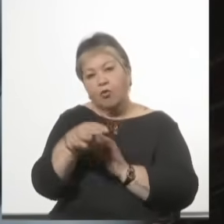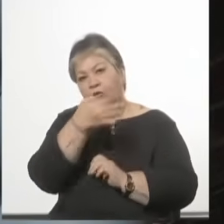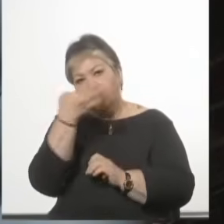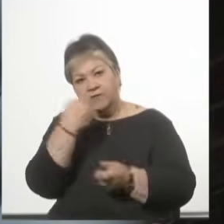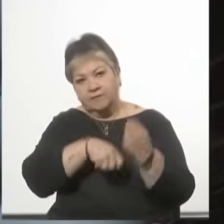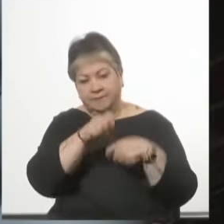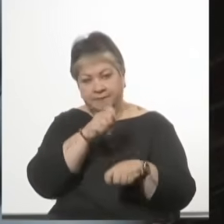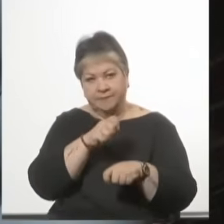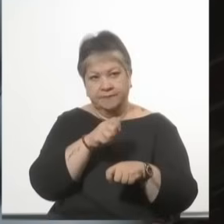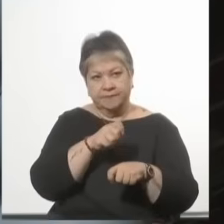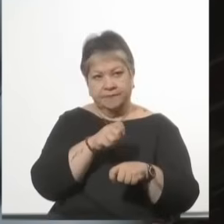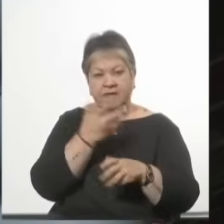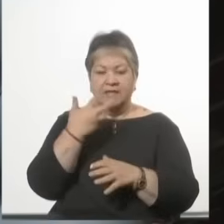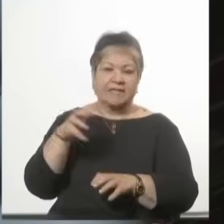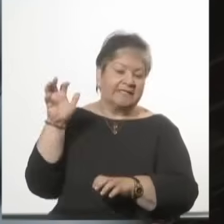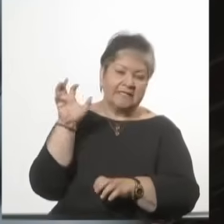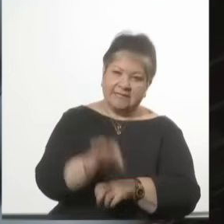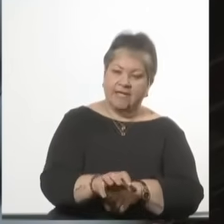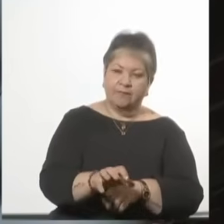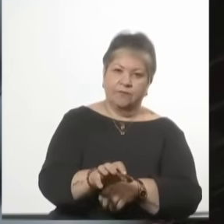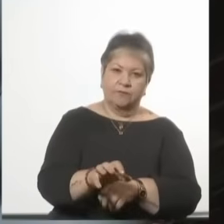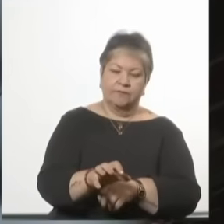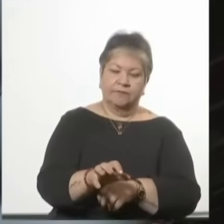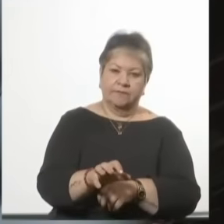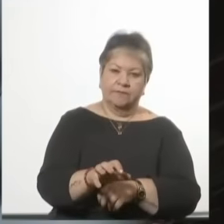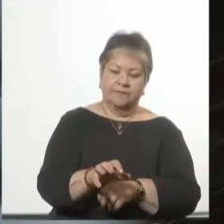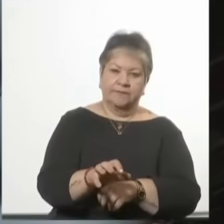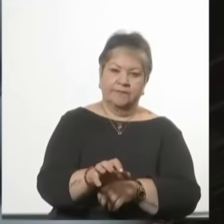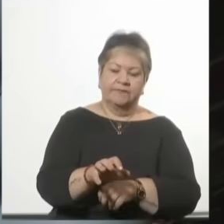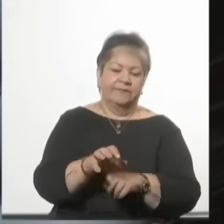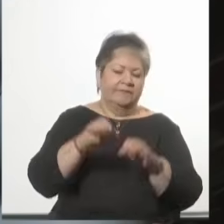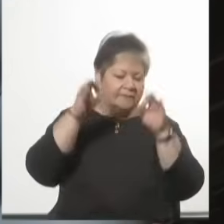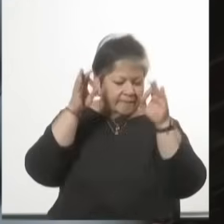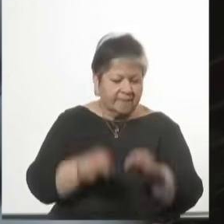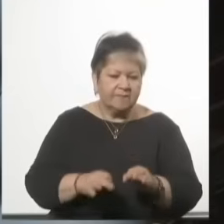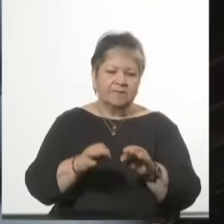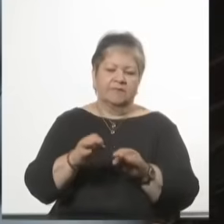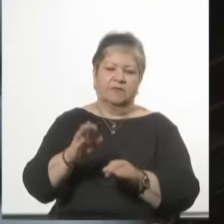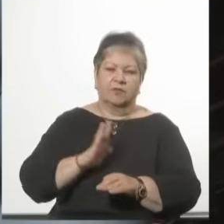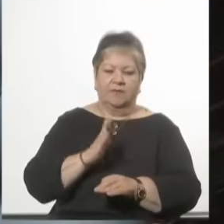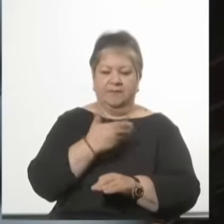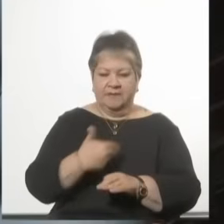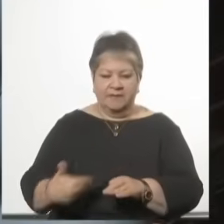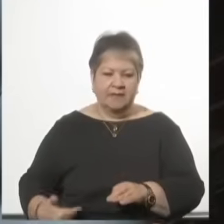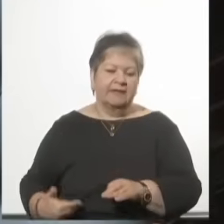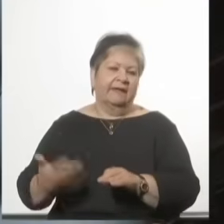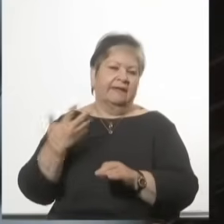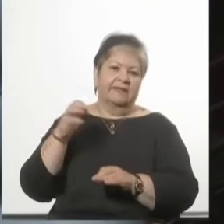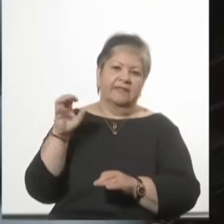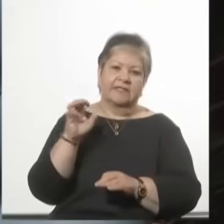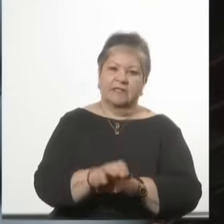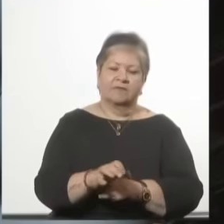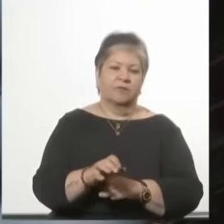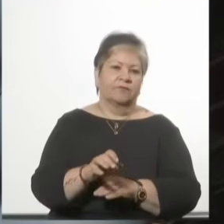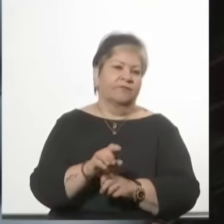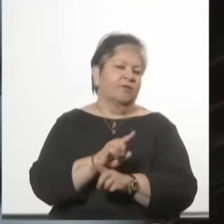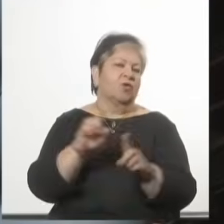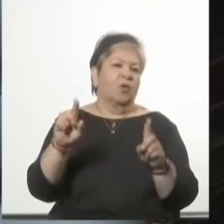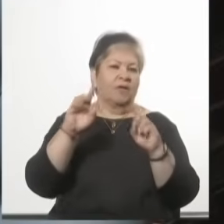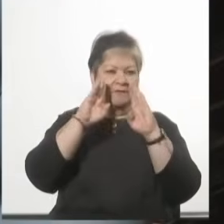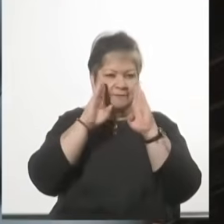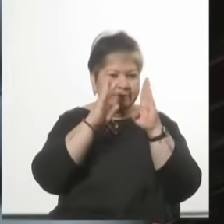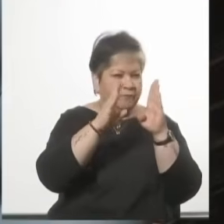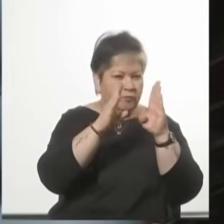narcotráfico. Rechazamos enfáticamente, señora presidenta, esa idea que nos parece busca desviar el foco